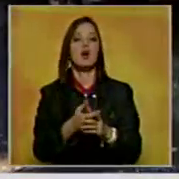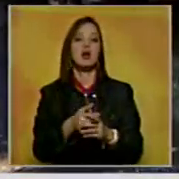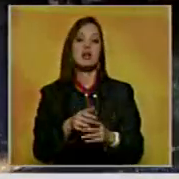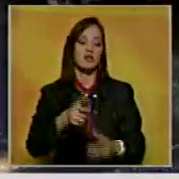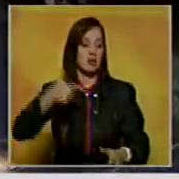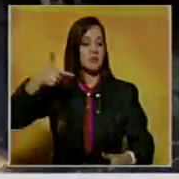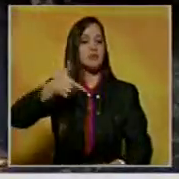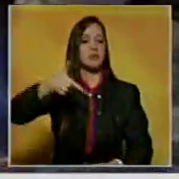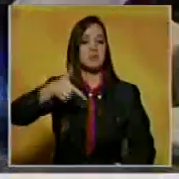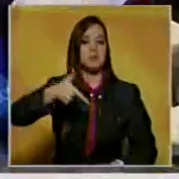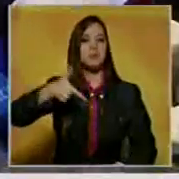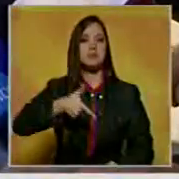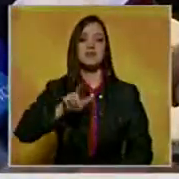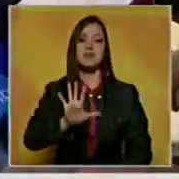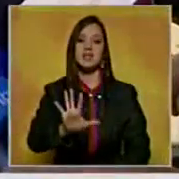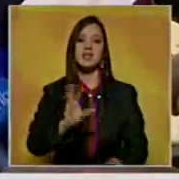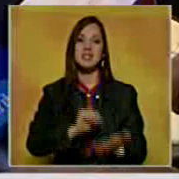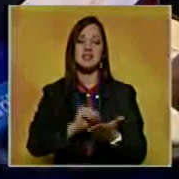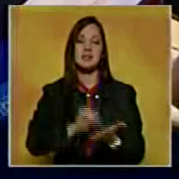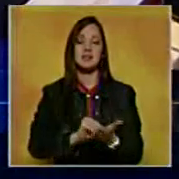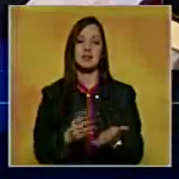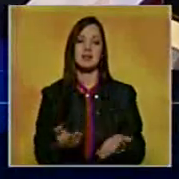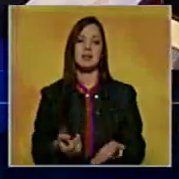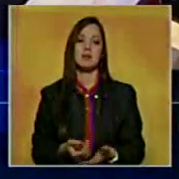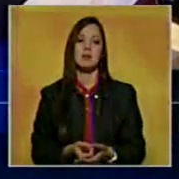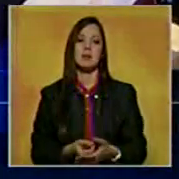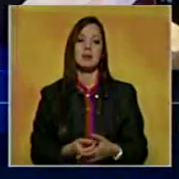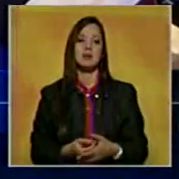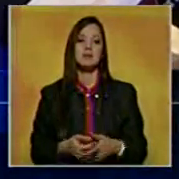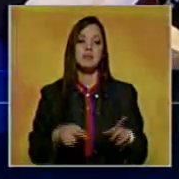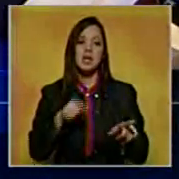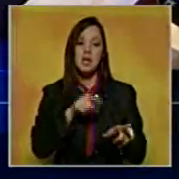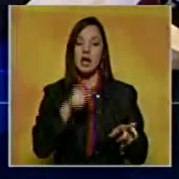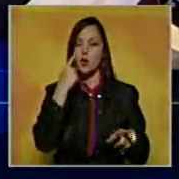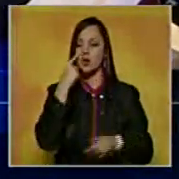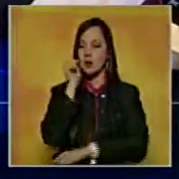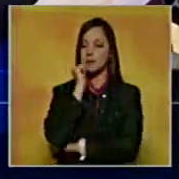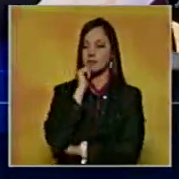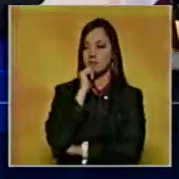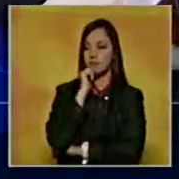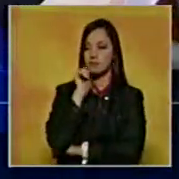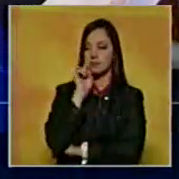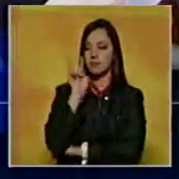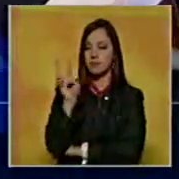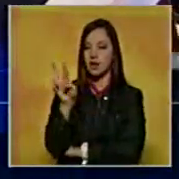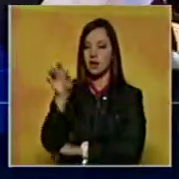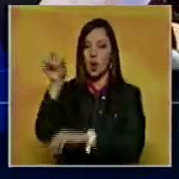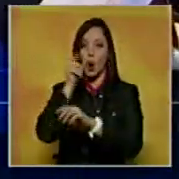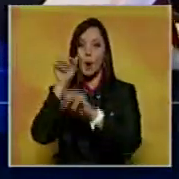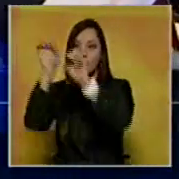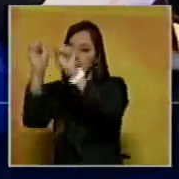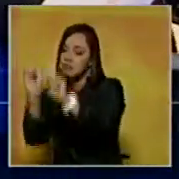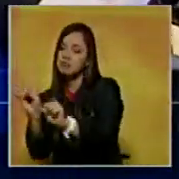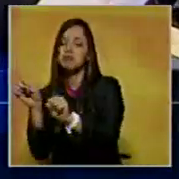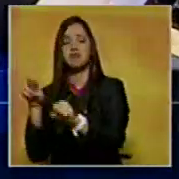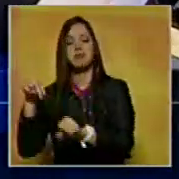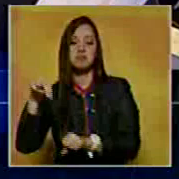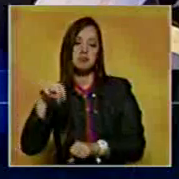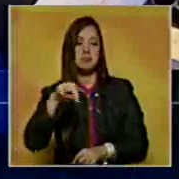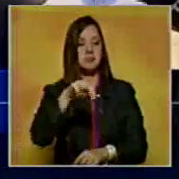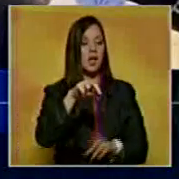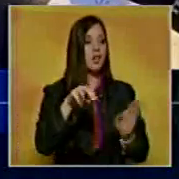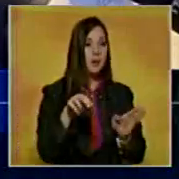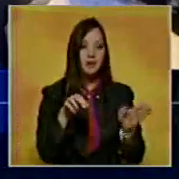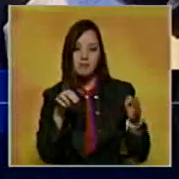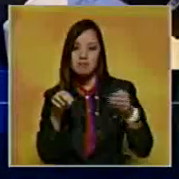efectuaron cinco disparos. Ellos estuvieron pendientes que él cerrara su negocio y después fue que llegaron. Al ver que él bajó la Santa María, fue